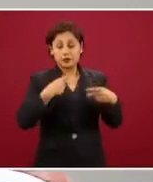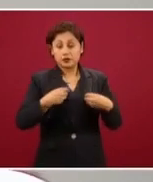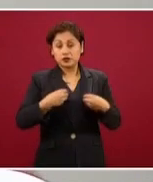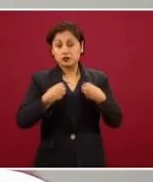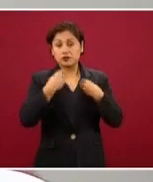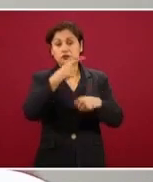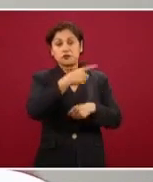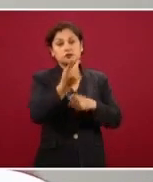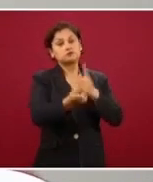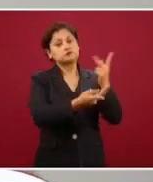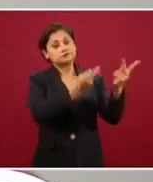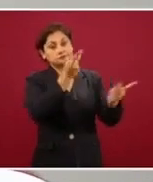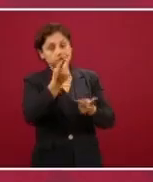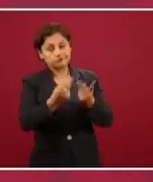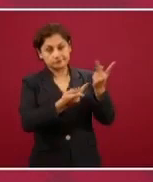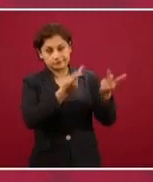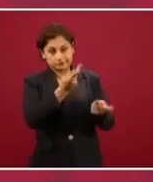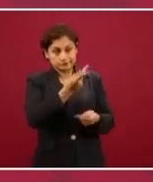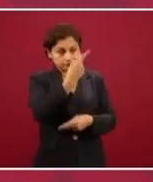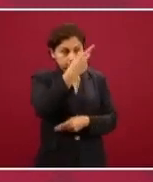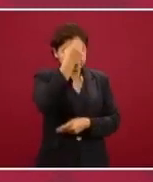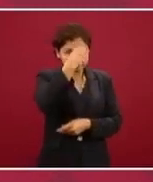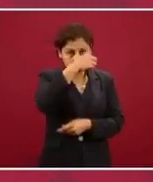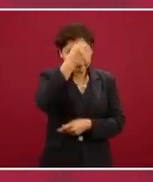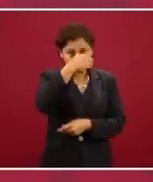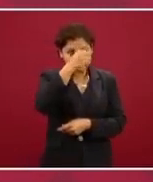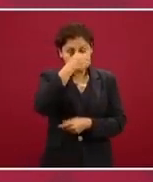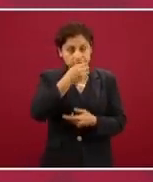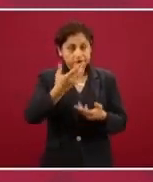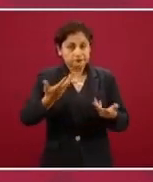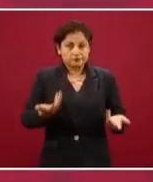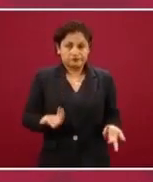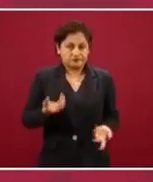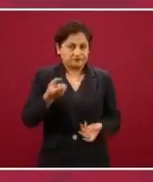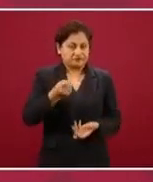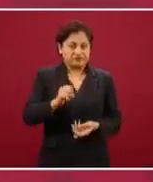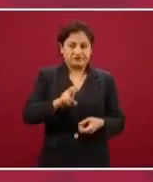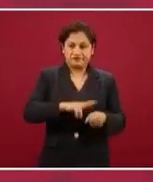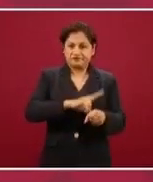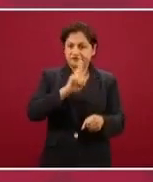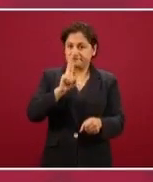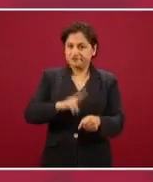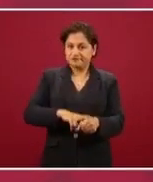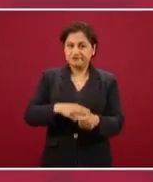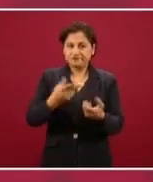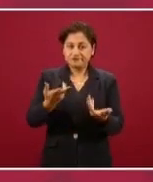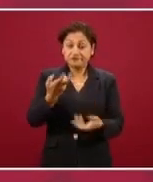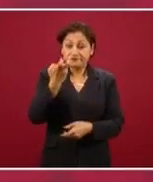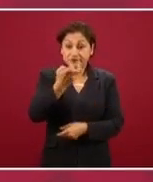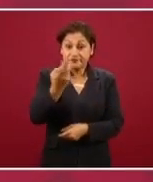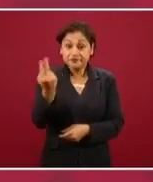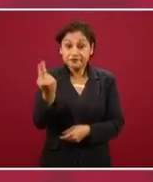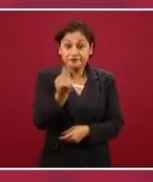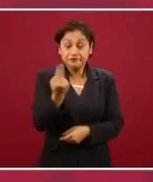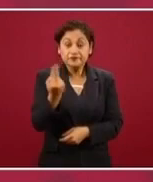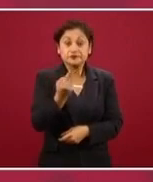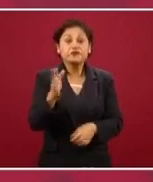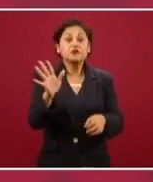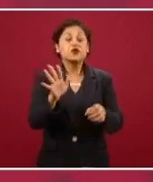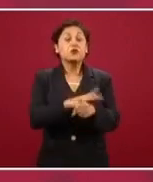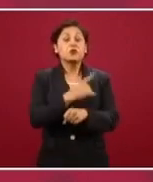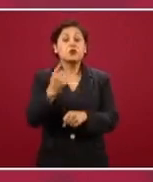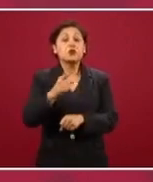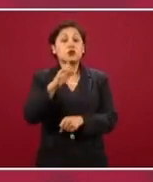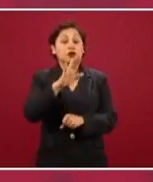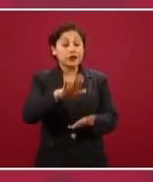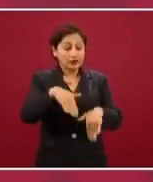que es el menos común de los sentidos, porque la gente tiene mucho sentido